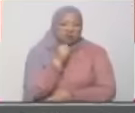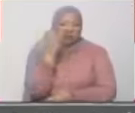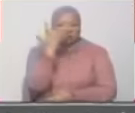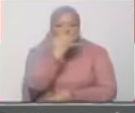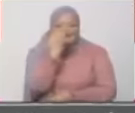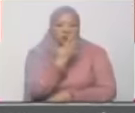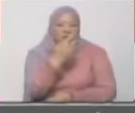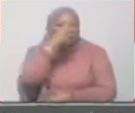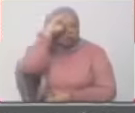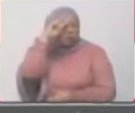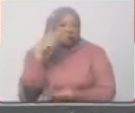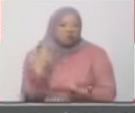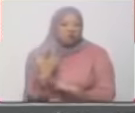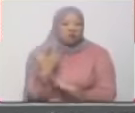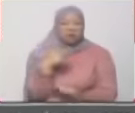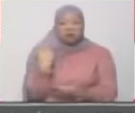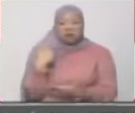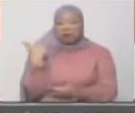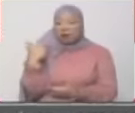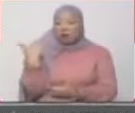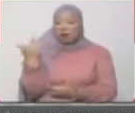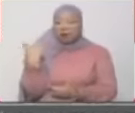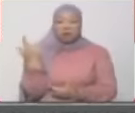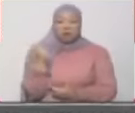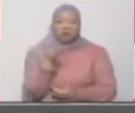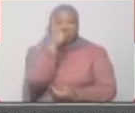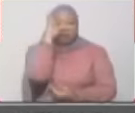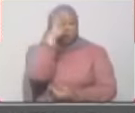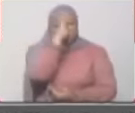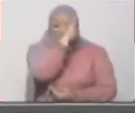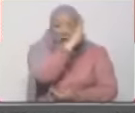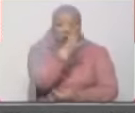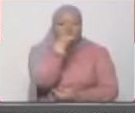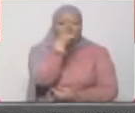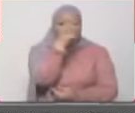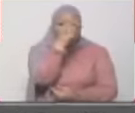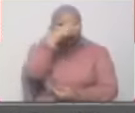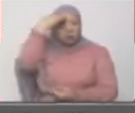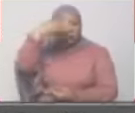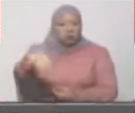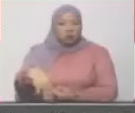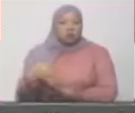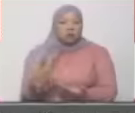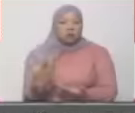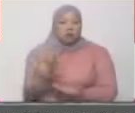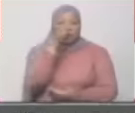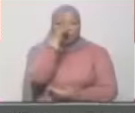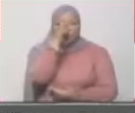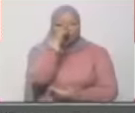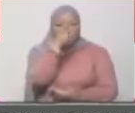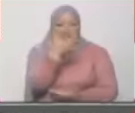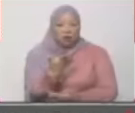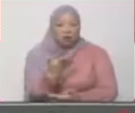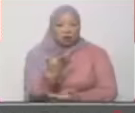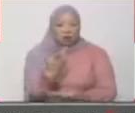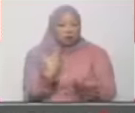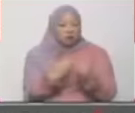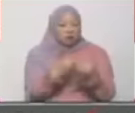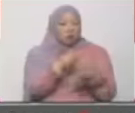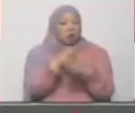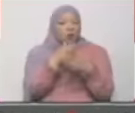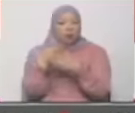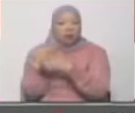creen superiores. Salieron a burlarse de los soldados, salieron a burlarse y a compararlos